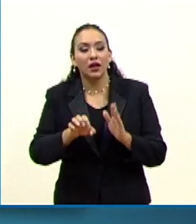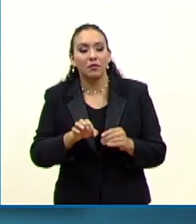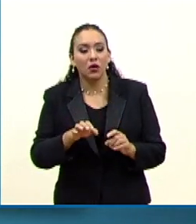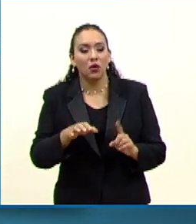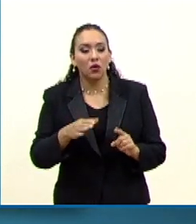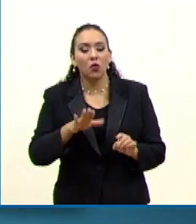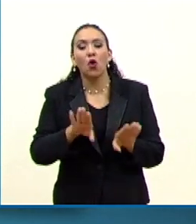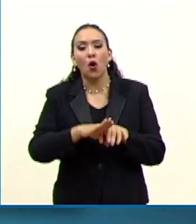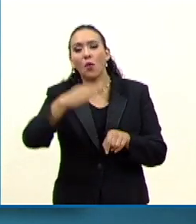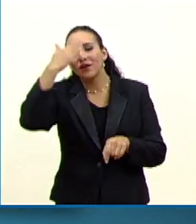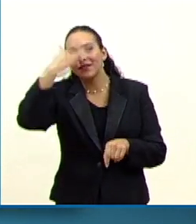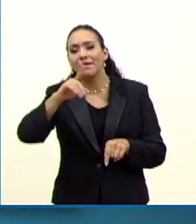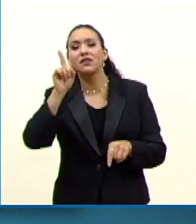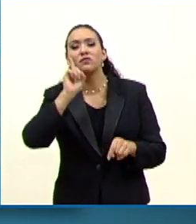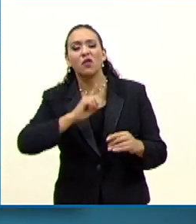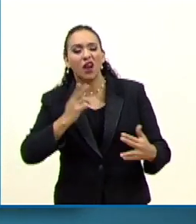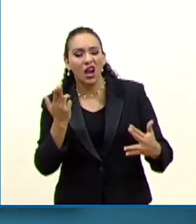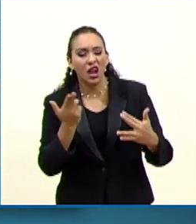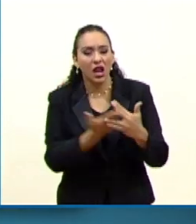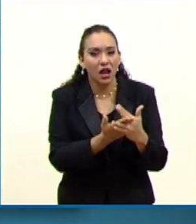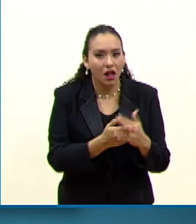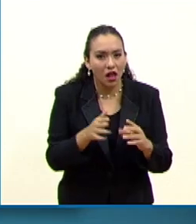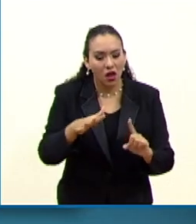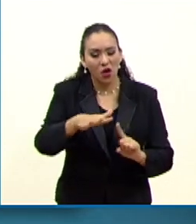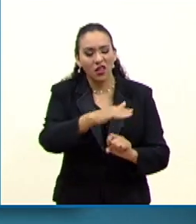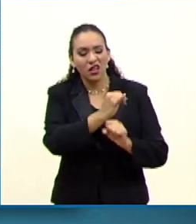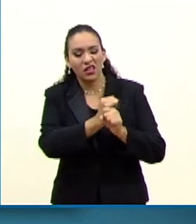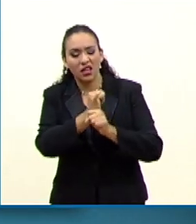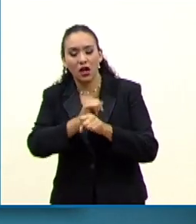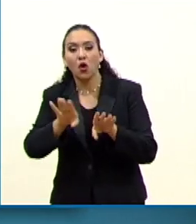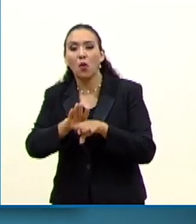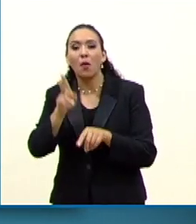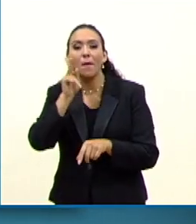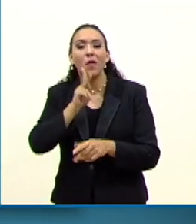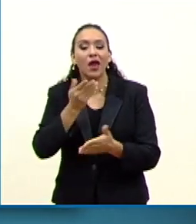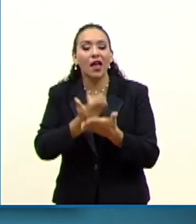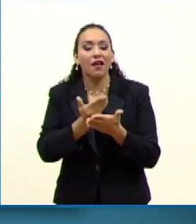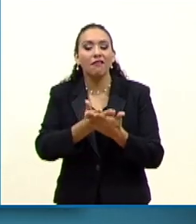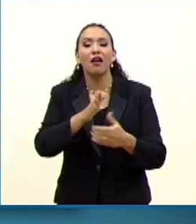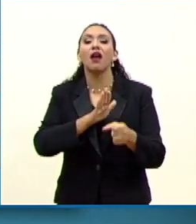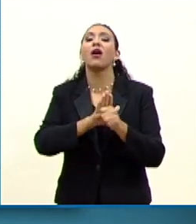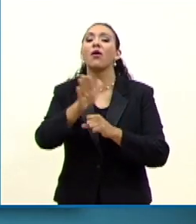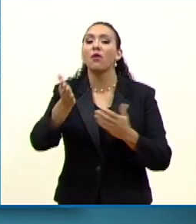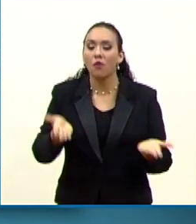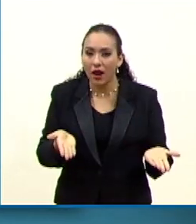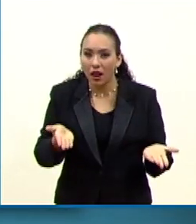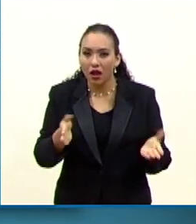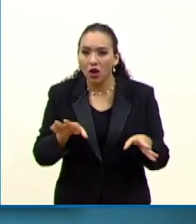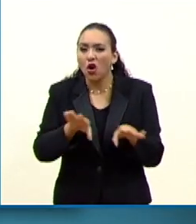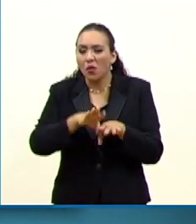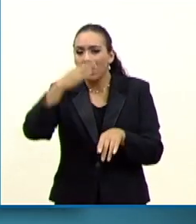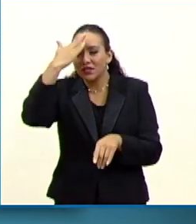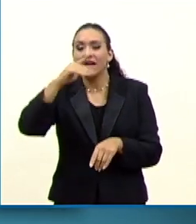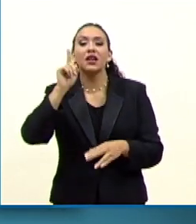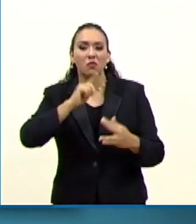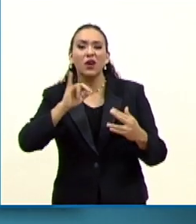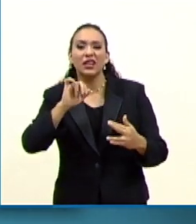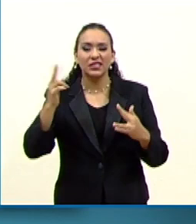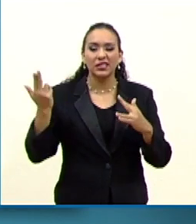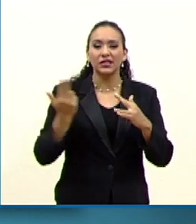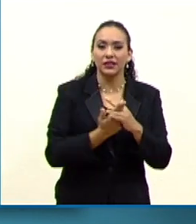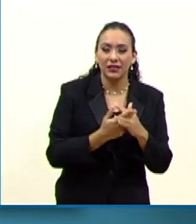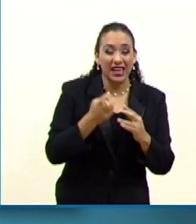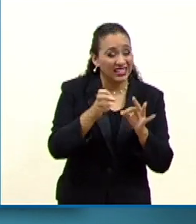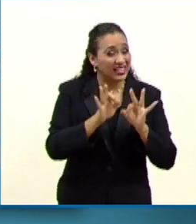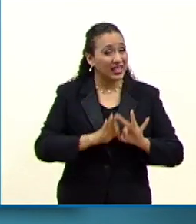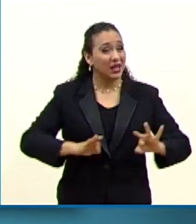contexto, cómo se prueba el marco de referencia, la famosa prueba de referencia o prueba de contexto, que es imprescindible para